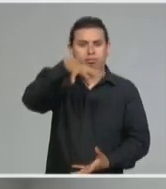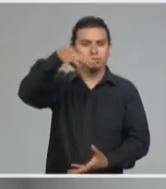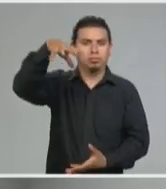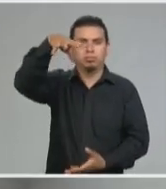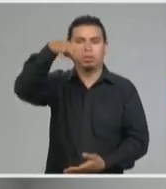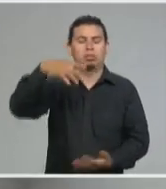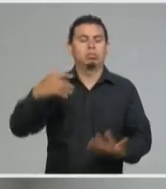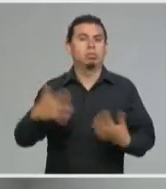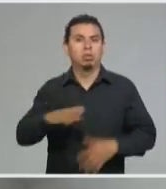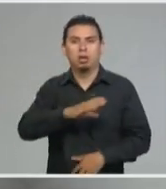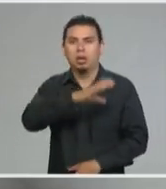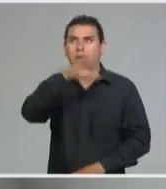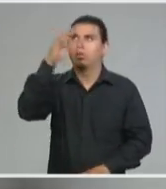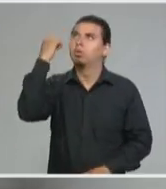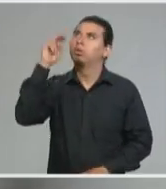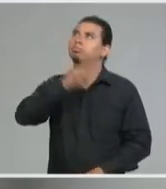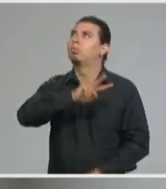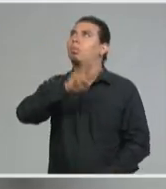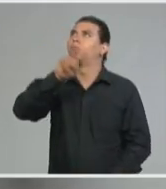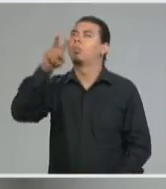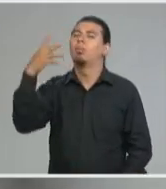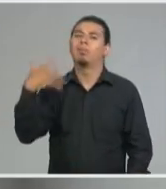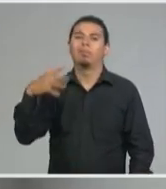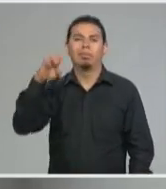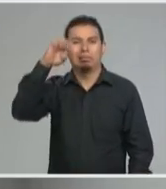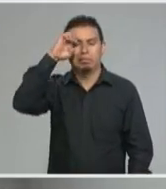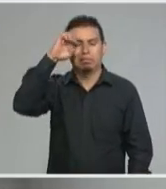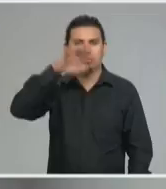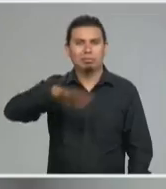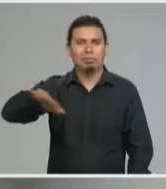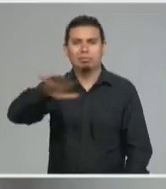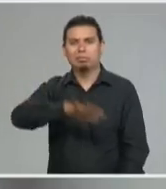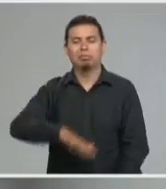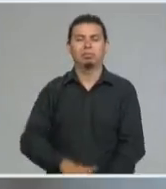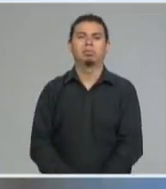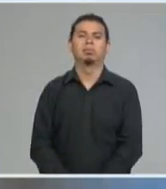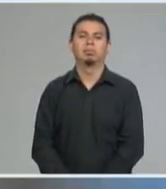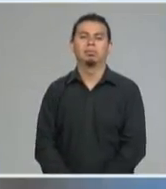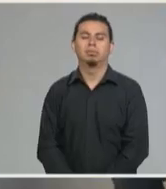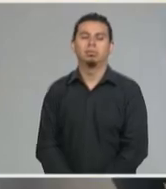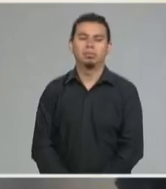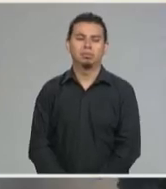los echaron a volar en el cielo de Oaxaca, en el Valle de Etla. Este es el trabajo.